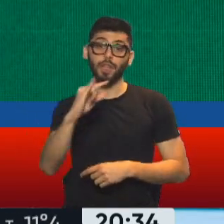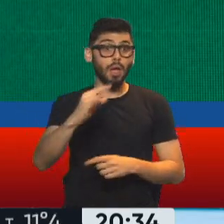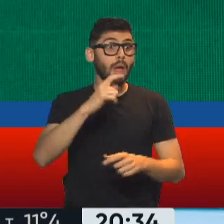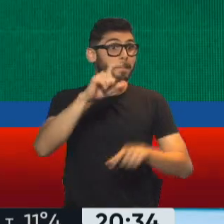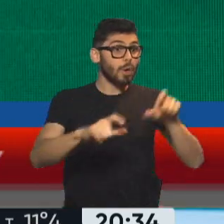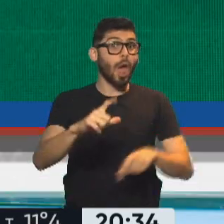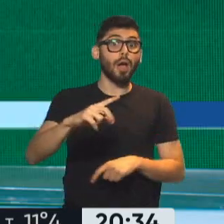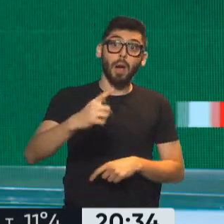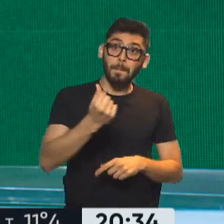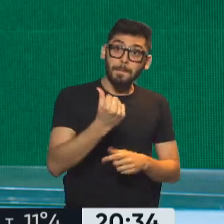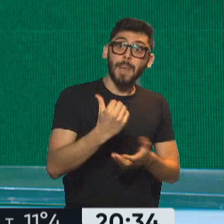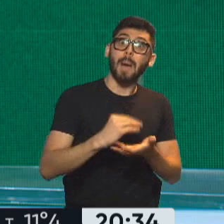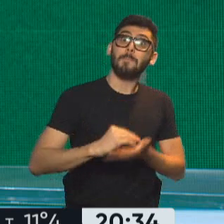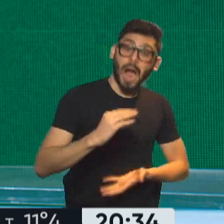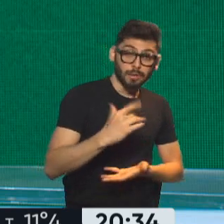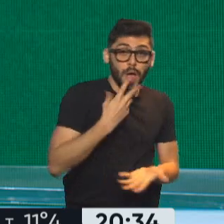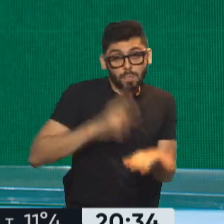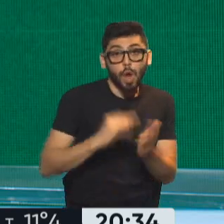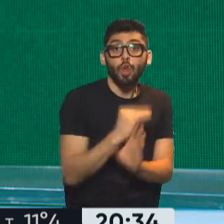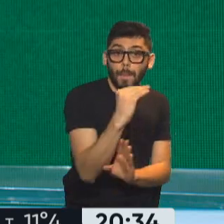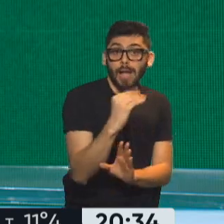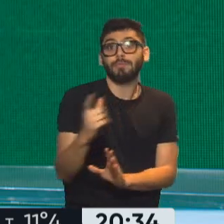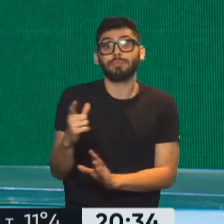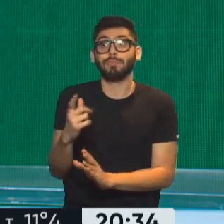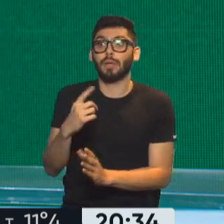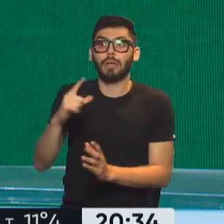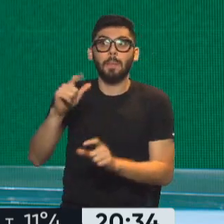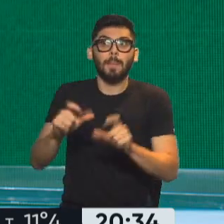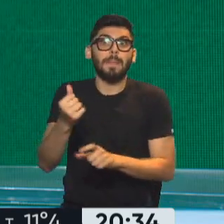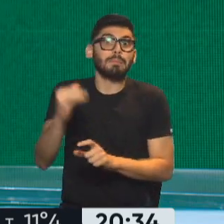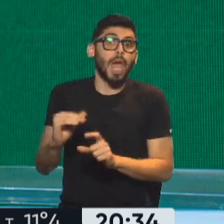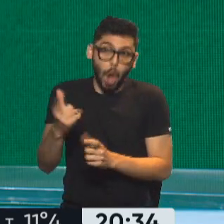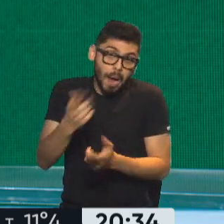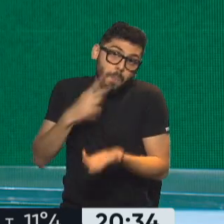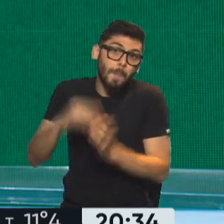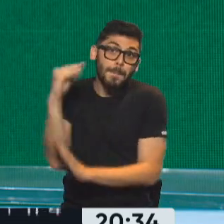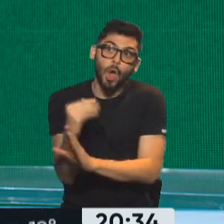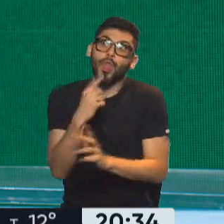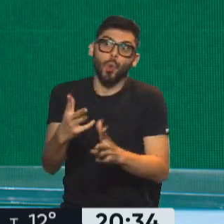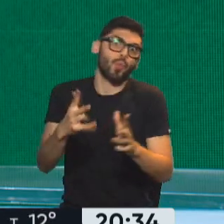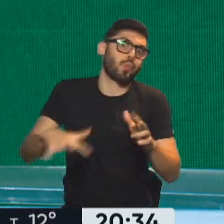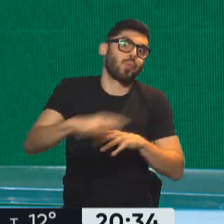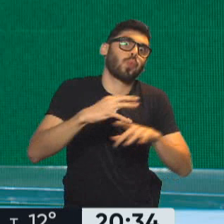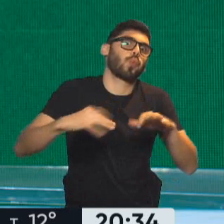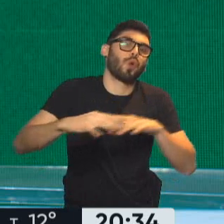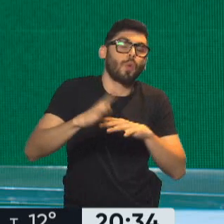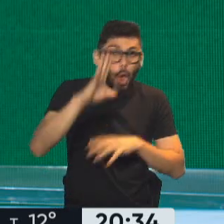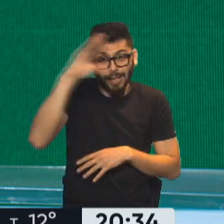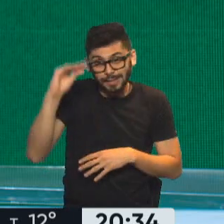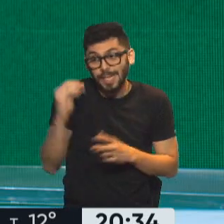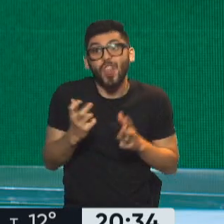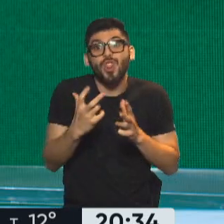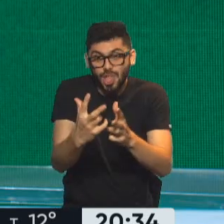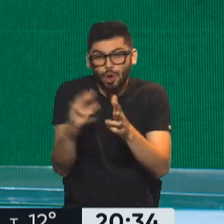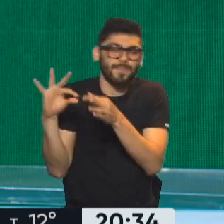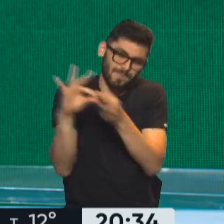otra de las voces, por supuesto, en plena campaña. Siempre que habla Cristina Fernández de Kirchner, actual vicepresidenta, bueno, se mete en la agenda.